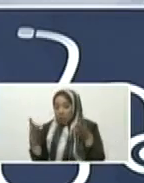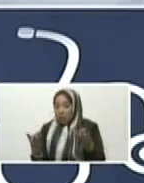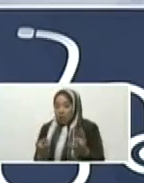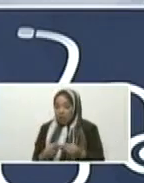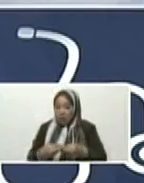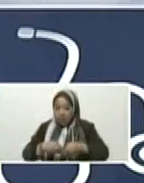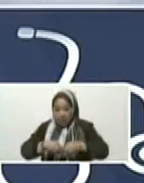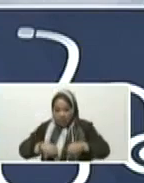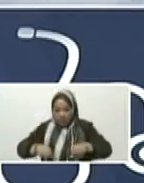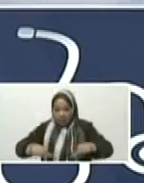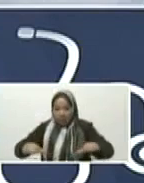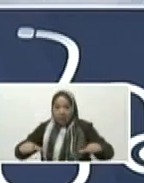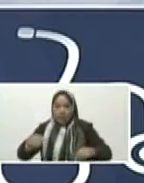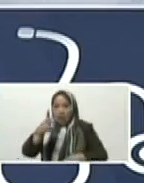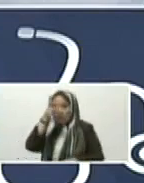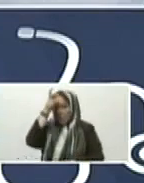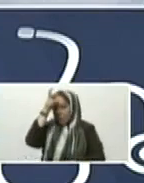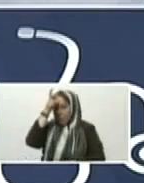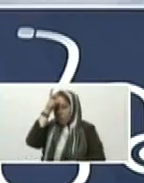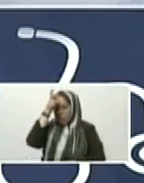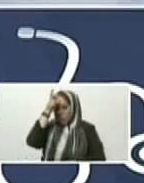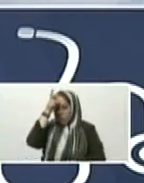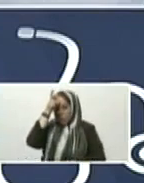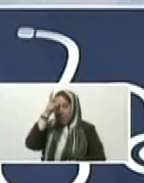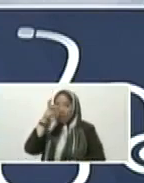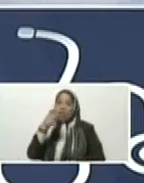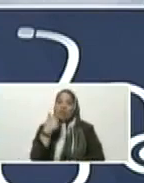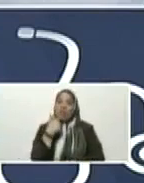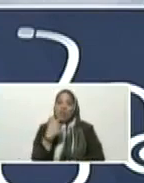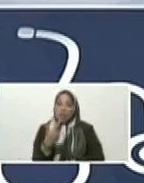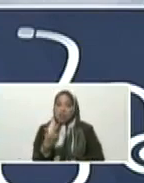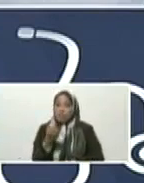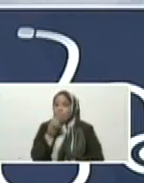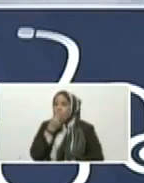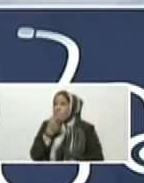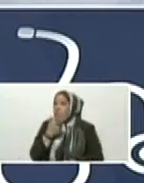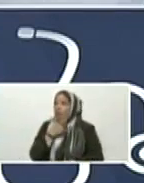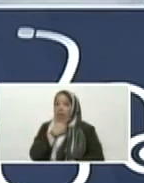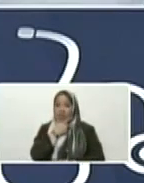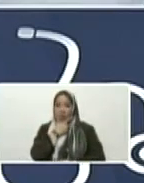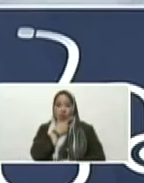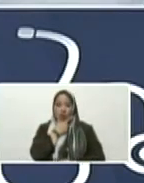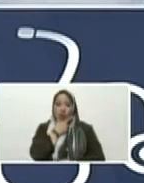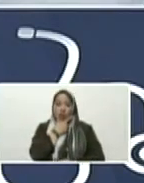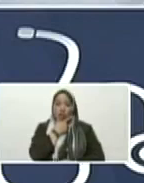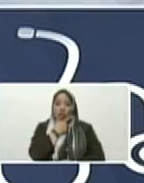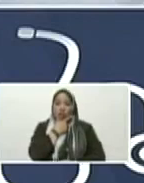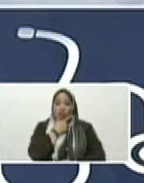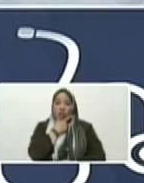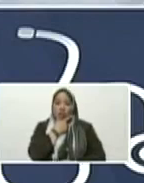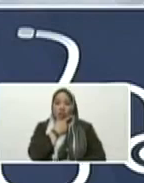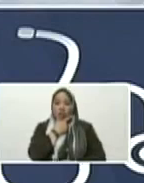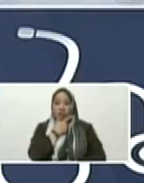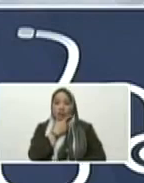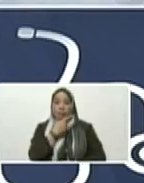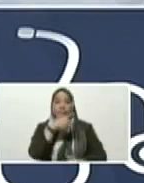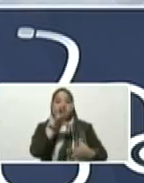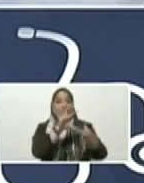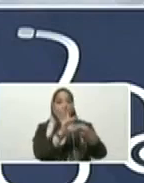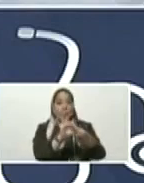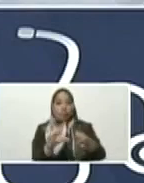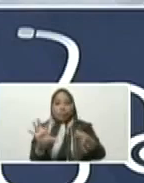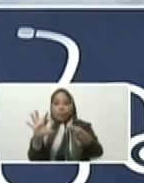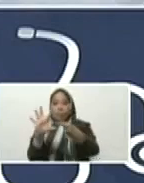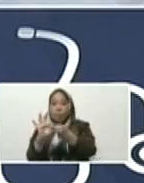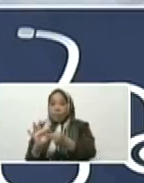caquetíos, Falcón, verdaderamente una belleza. Tenemos que nosotros articular